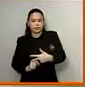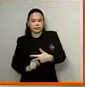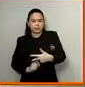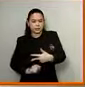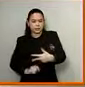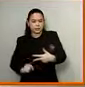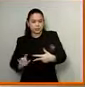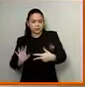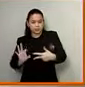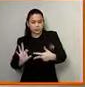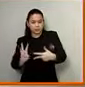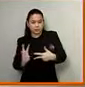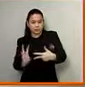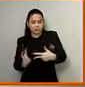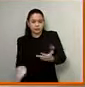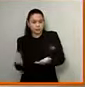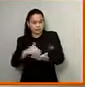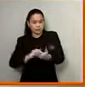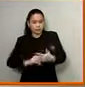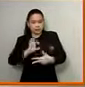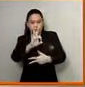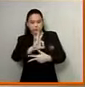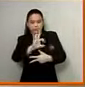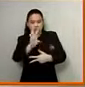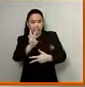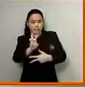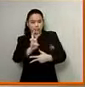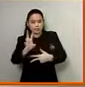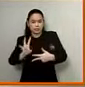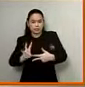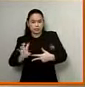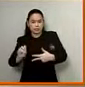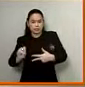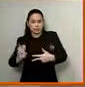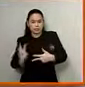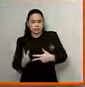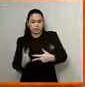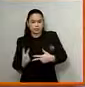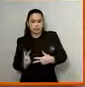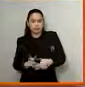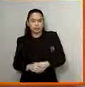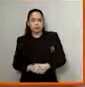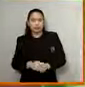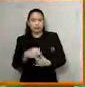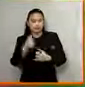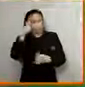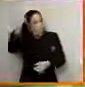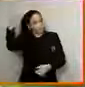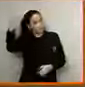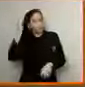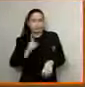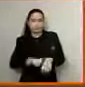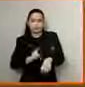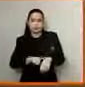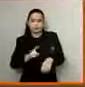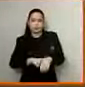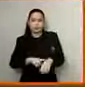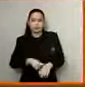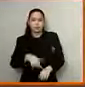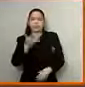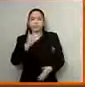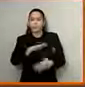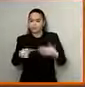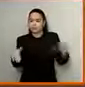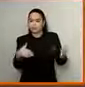es el 16. Reitero, 96, 70 y 16. Queridos soñadores, ha llegado el momento favorito